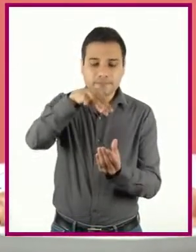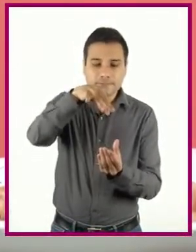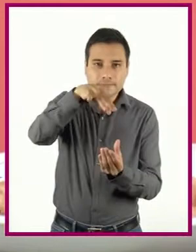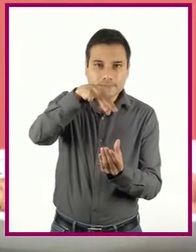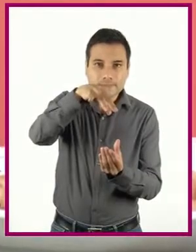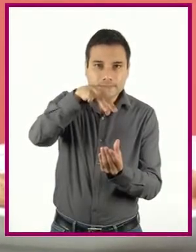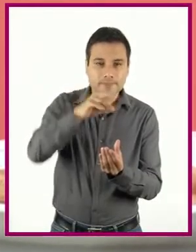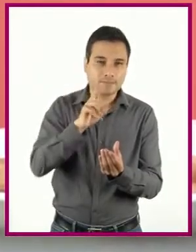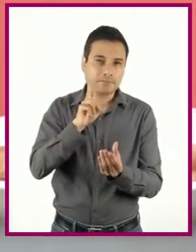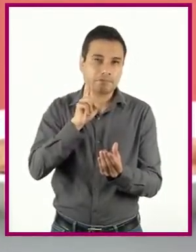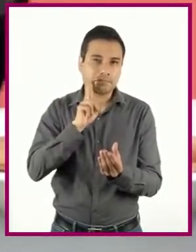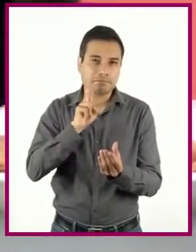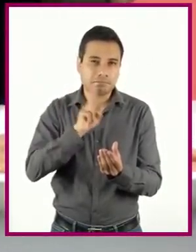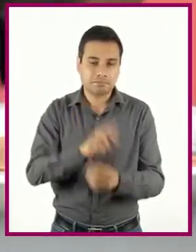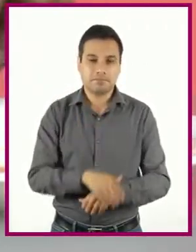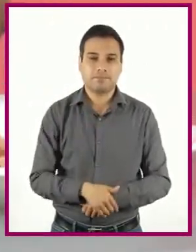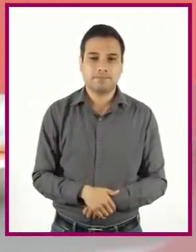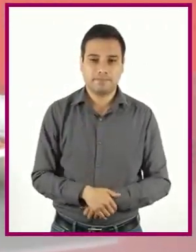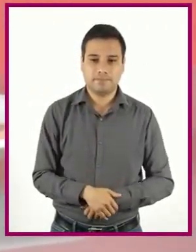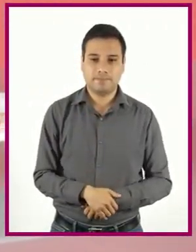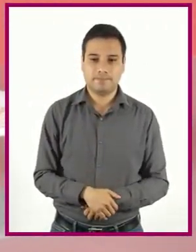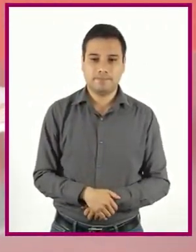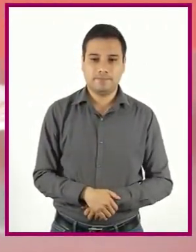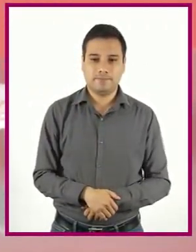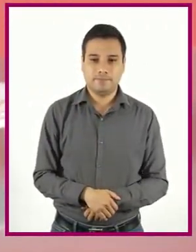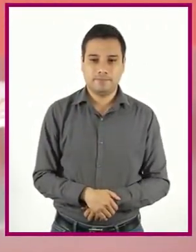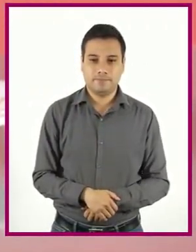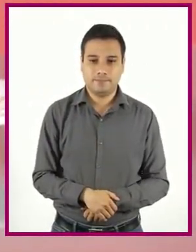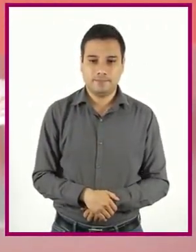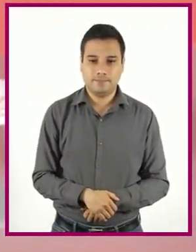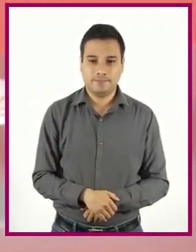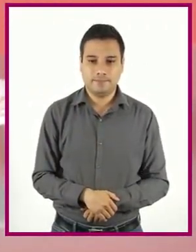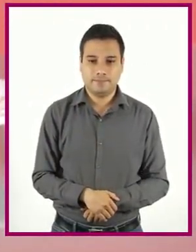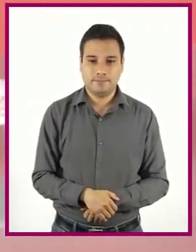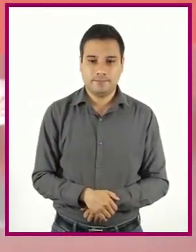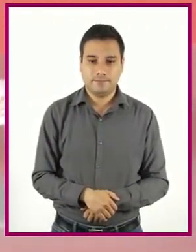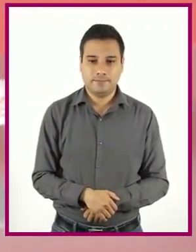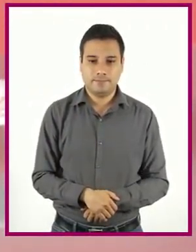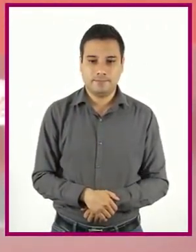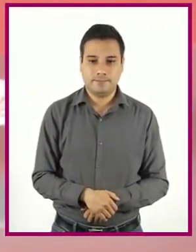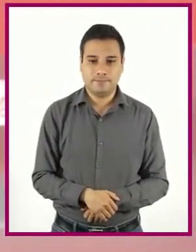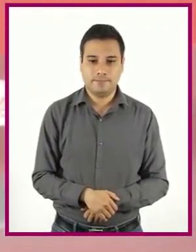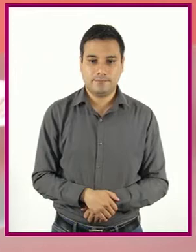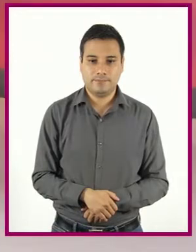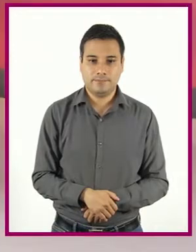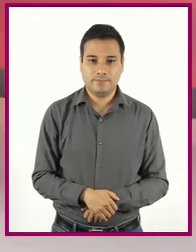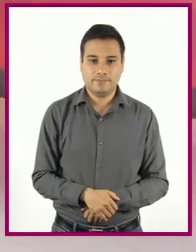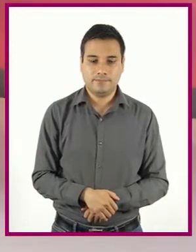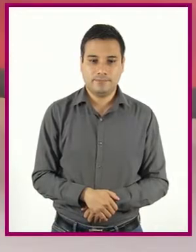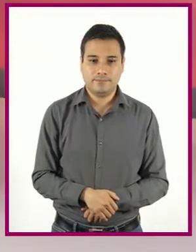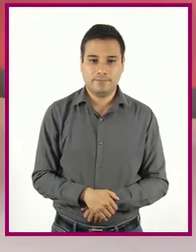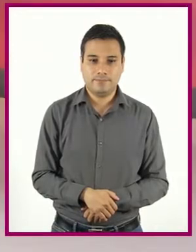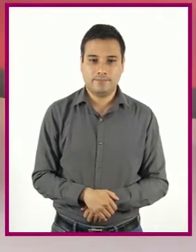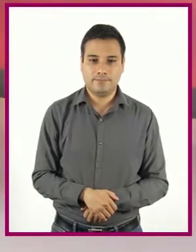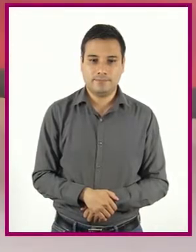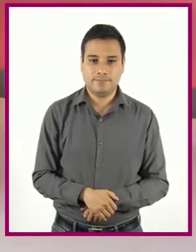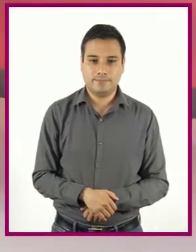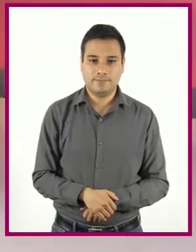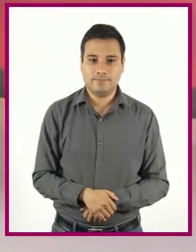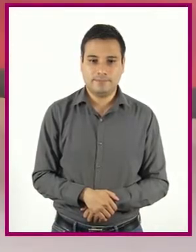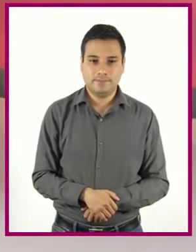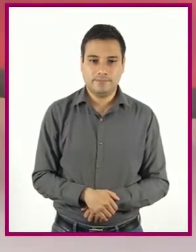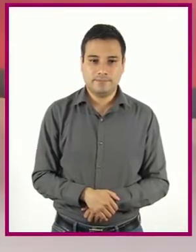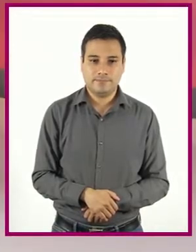ese también puede ser un testigo. Voy a agregar las gotas de yodo a sus productos y a los de la